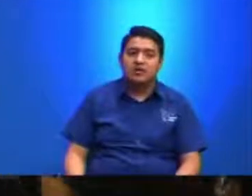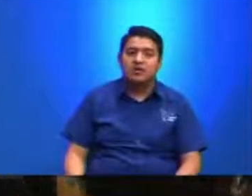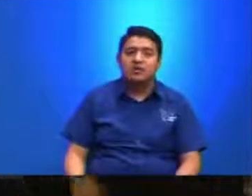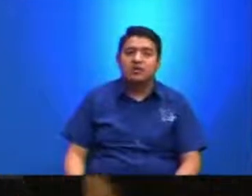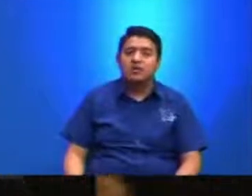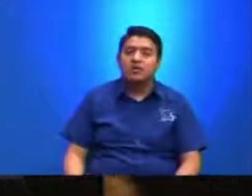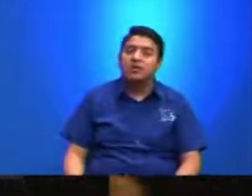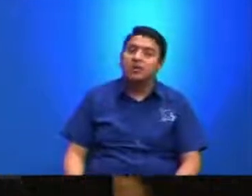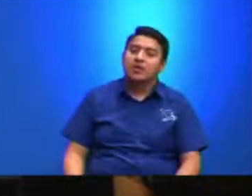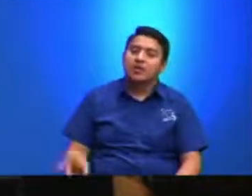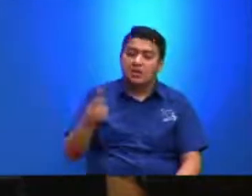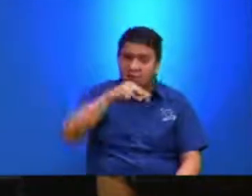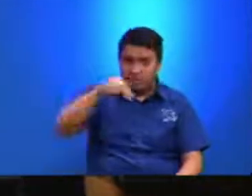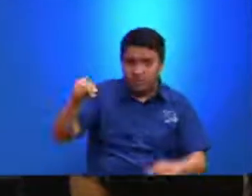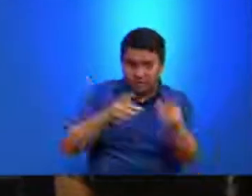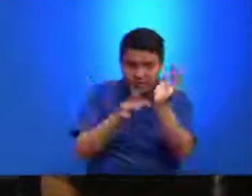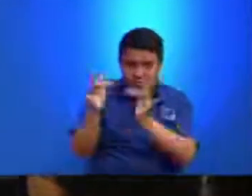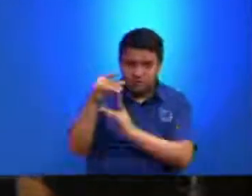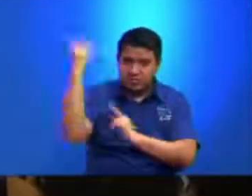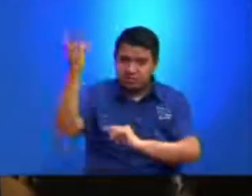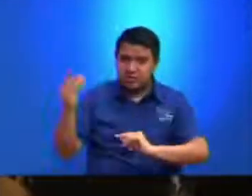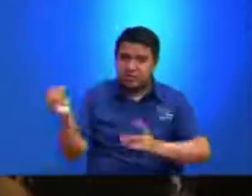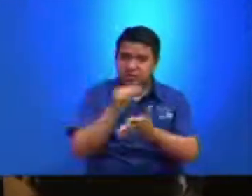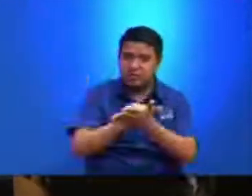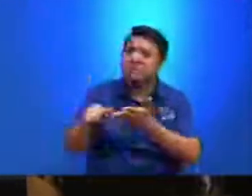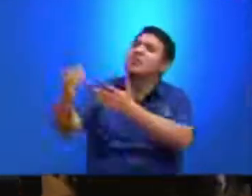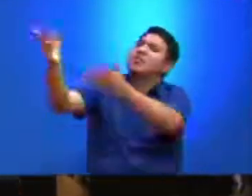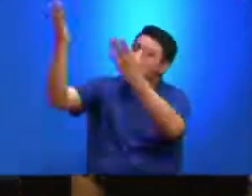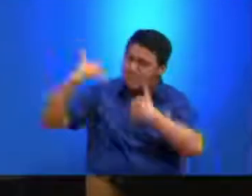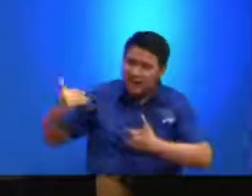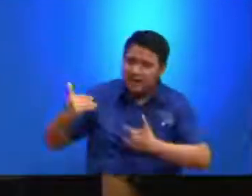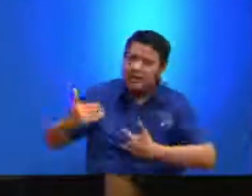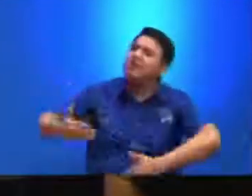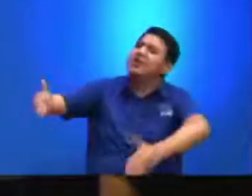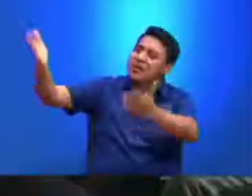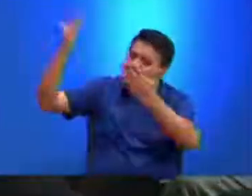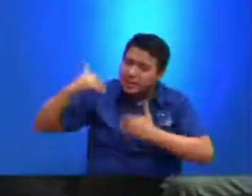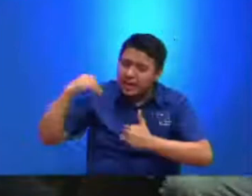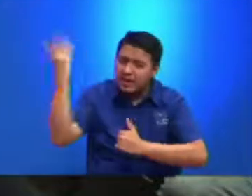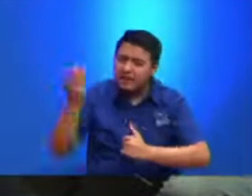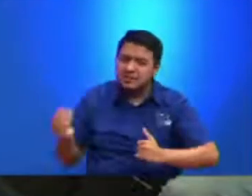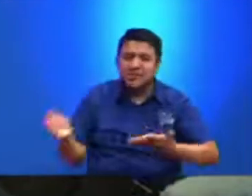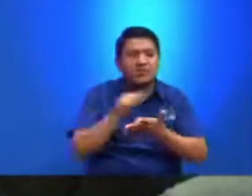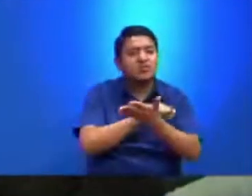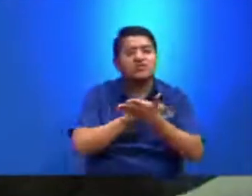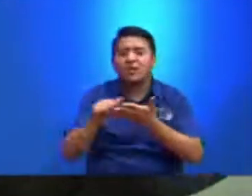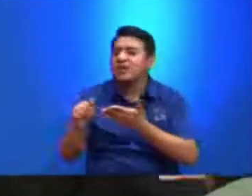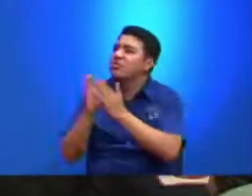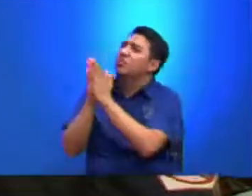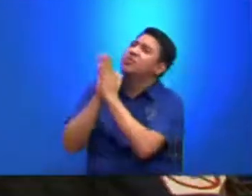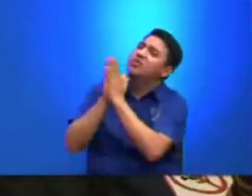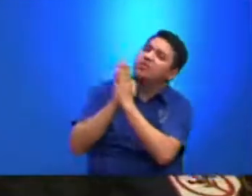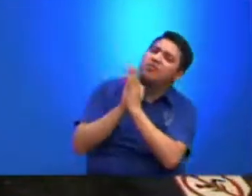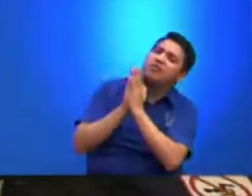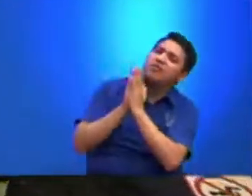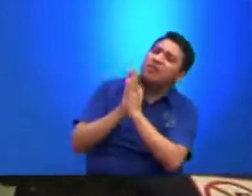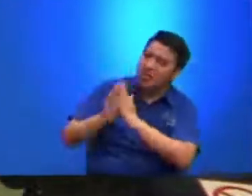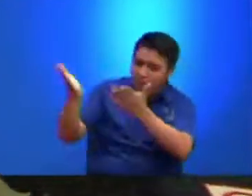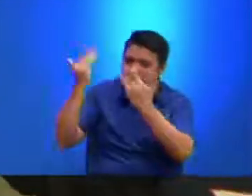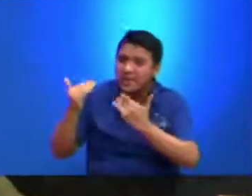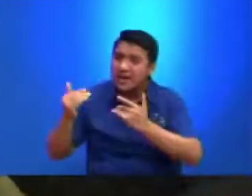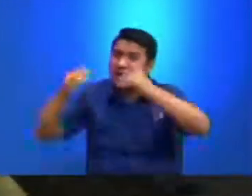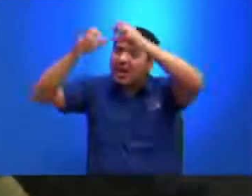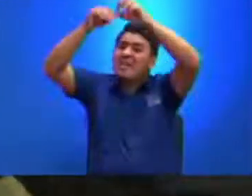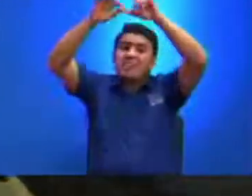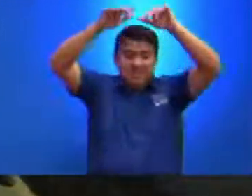Declaramos tu oh, Espíritu Santo, ven, Señor. Sanando toda ven, Espíritu Santo, y cae sobre